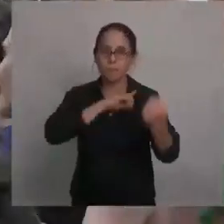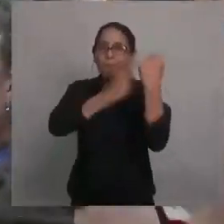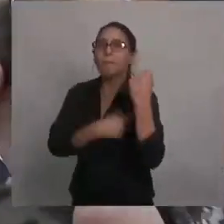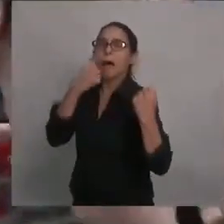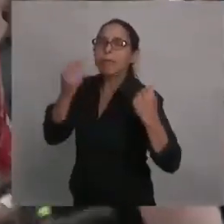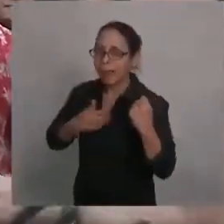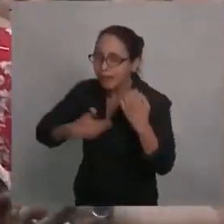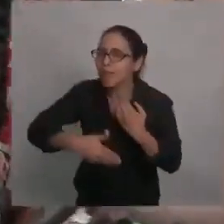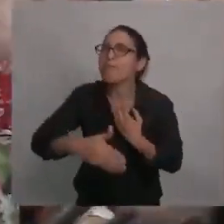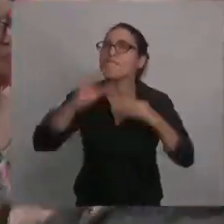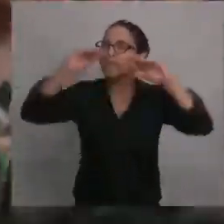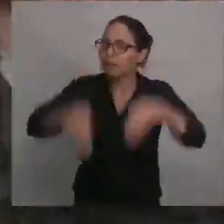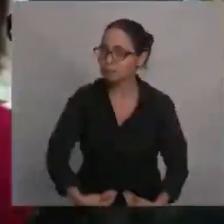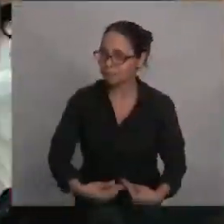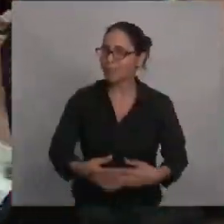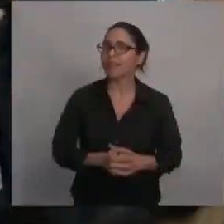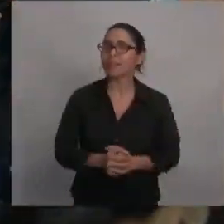se va a caer,